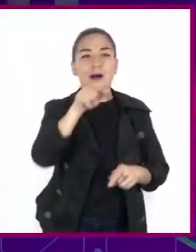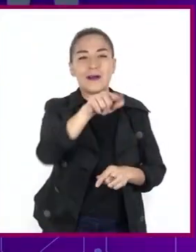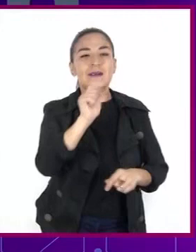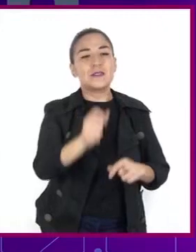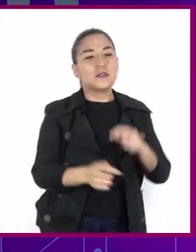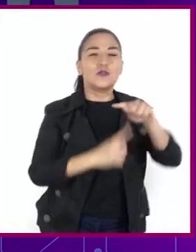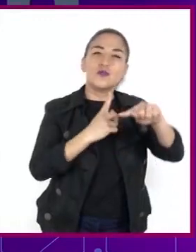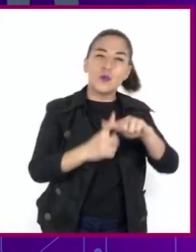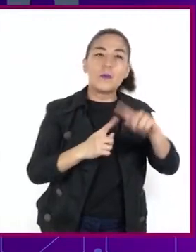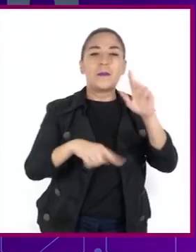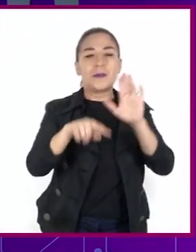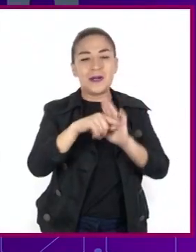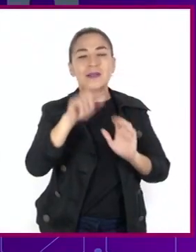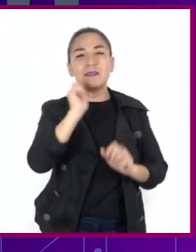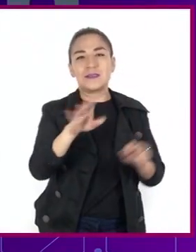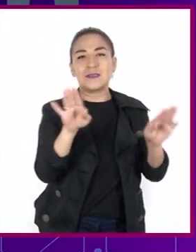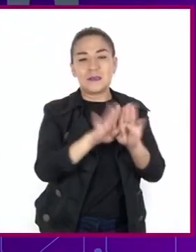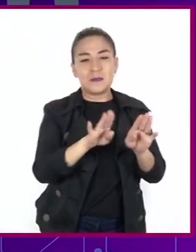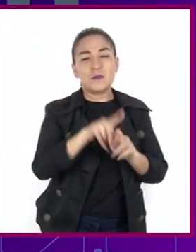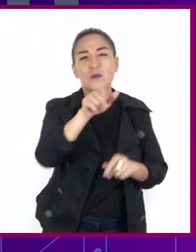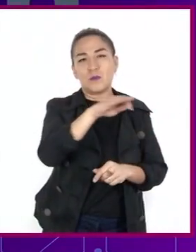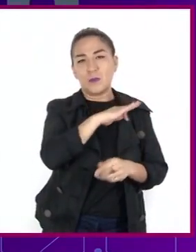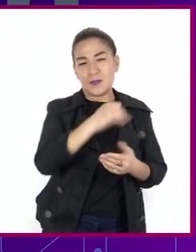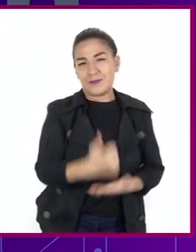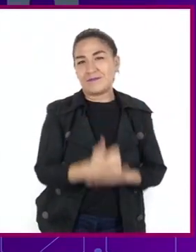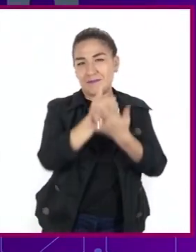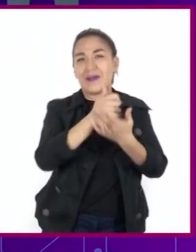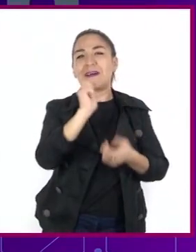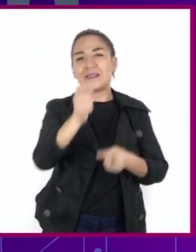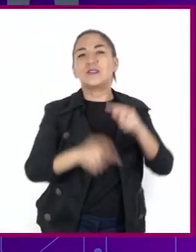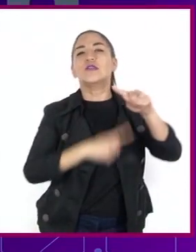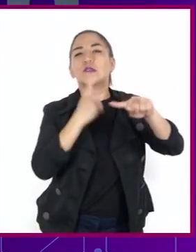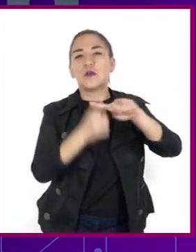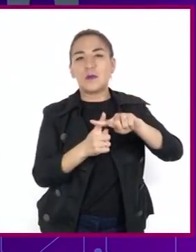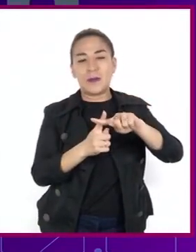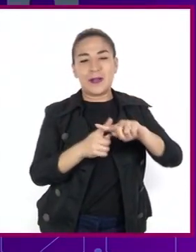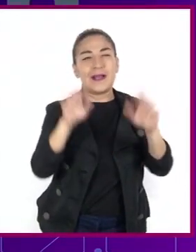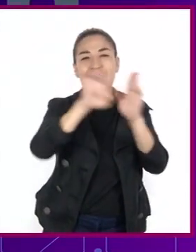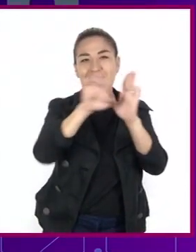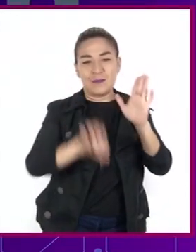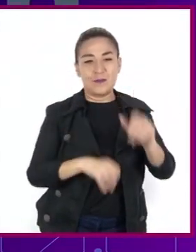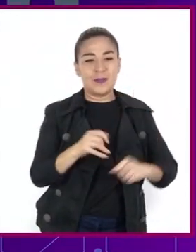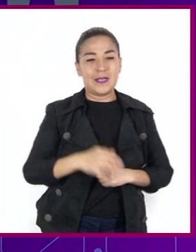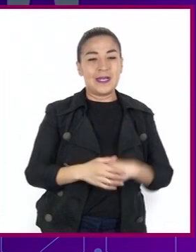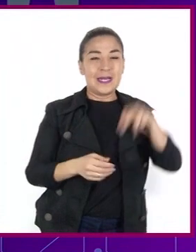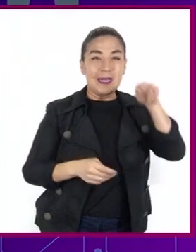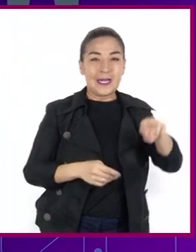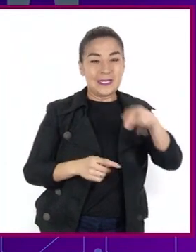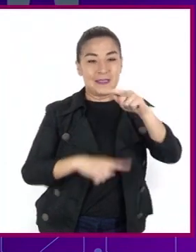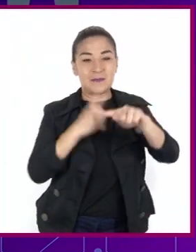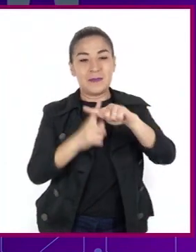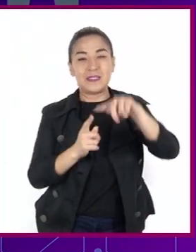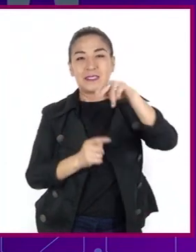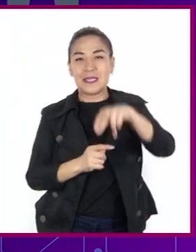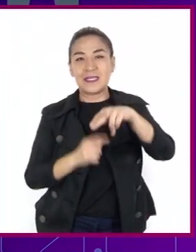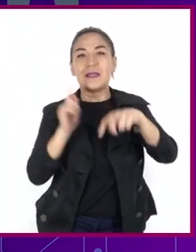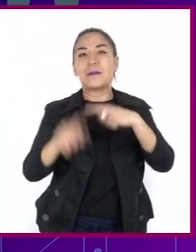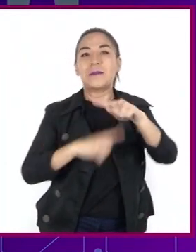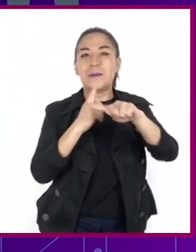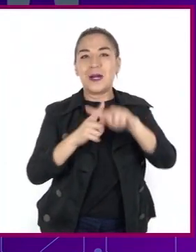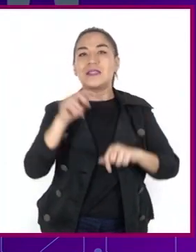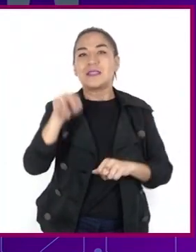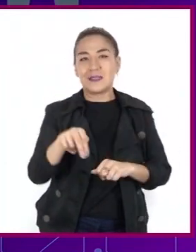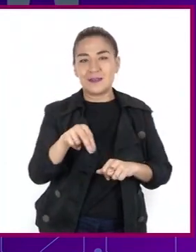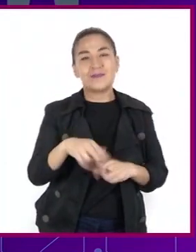operación. En este caso puede ser por medio de una suma, ya que si sumamos n más n más n,